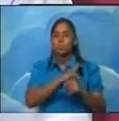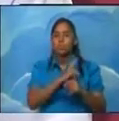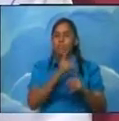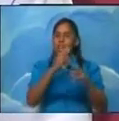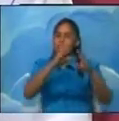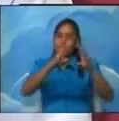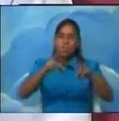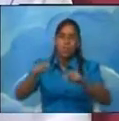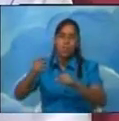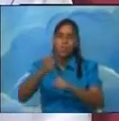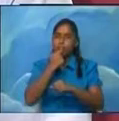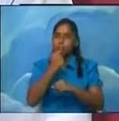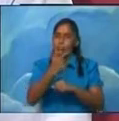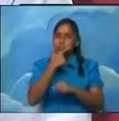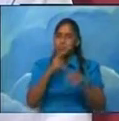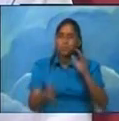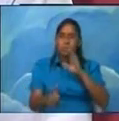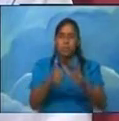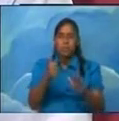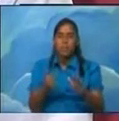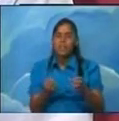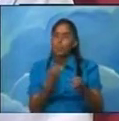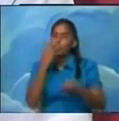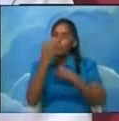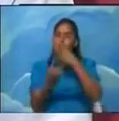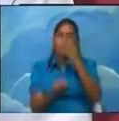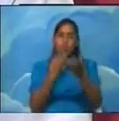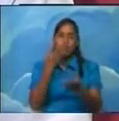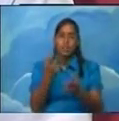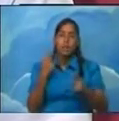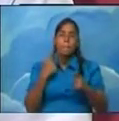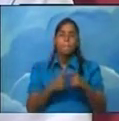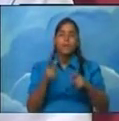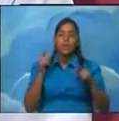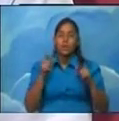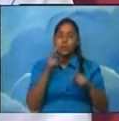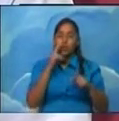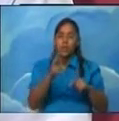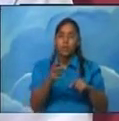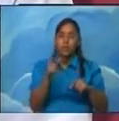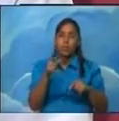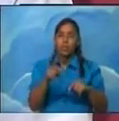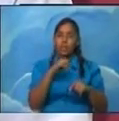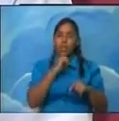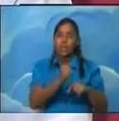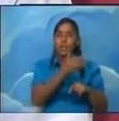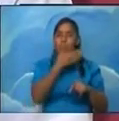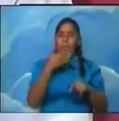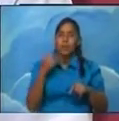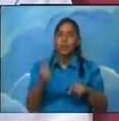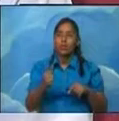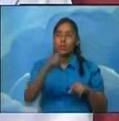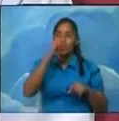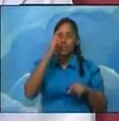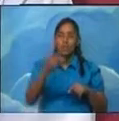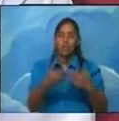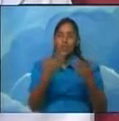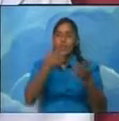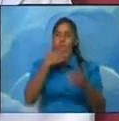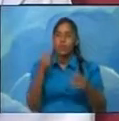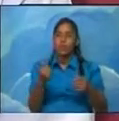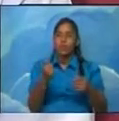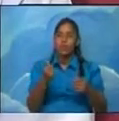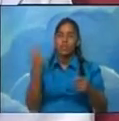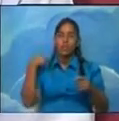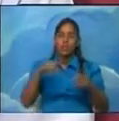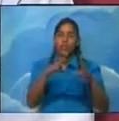número uno o A, como queremos descifrarla, pero vemos, verdad, que era lo mejor que Dios le iba a dar. Lo mejor que había en toda